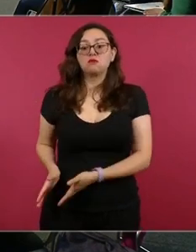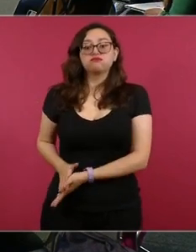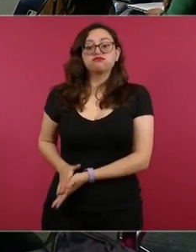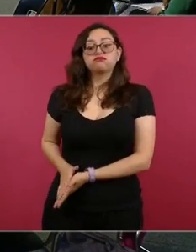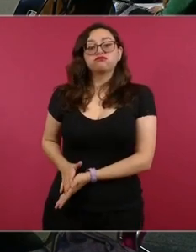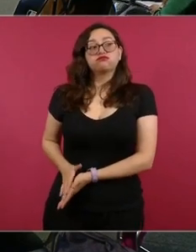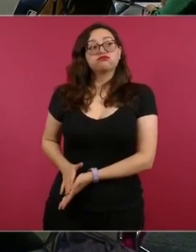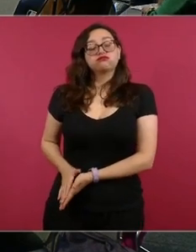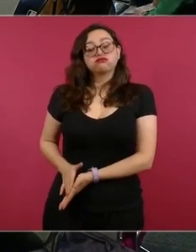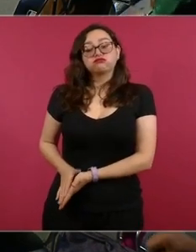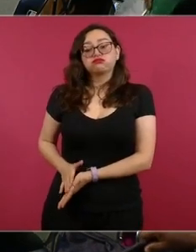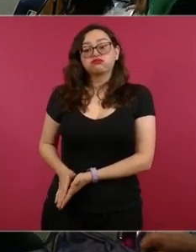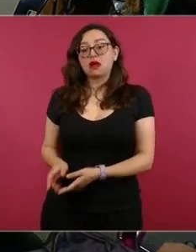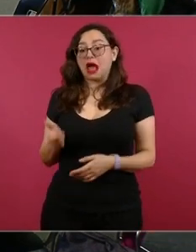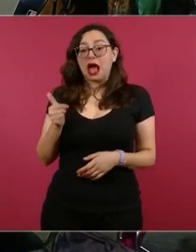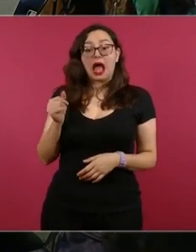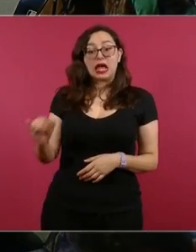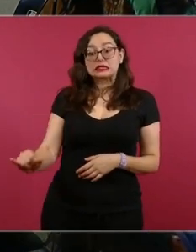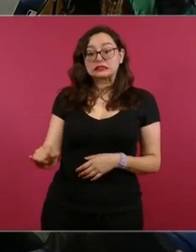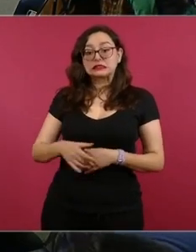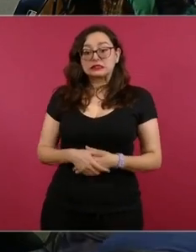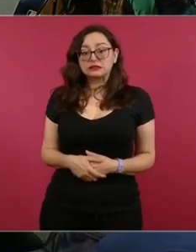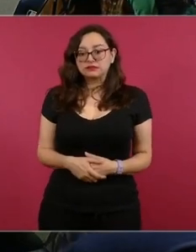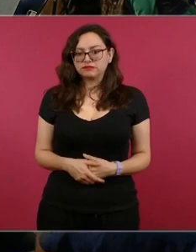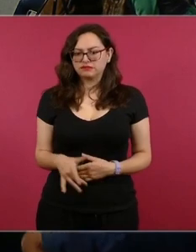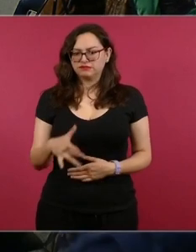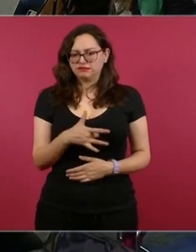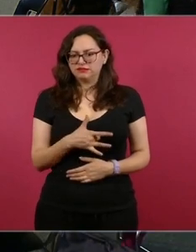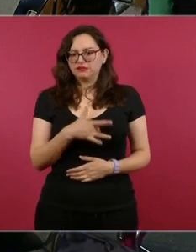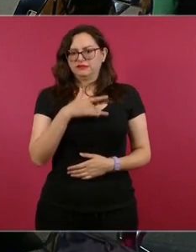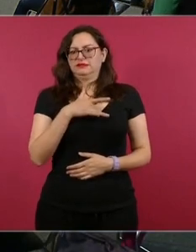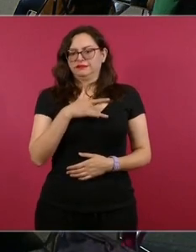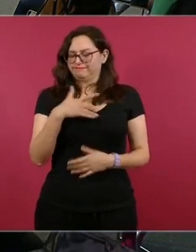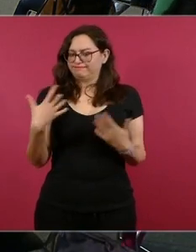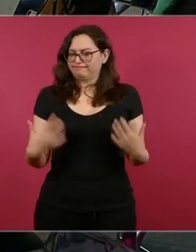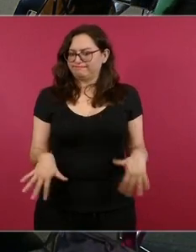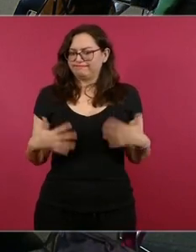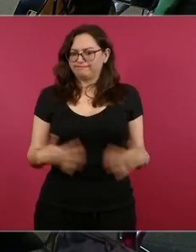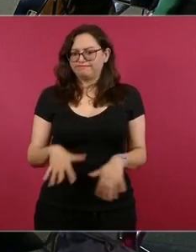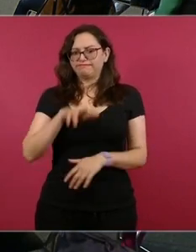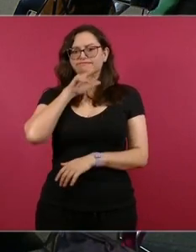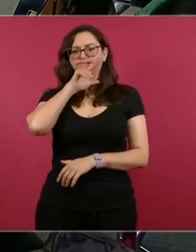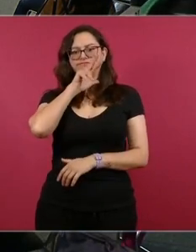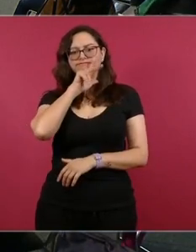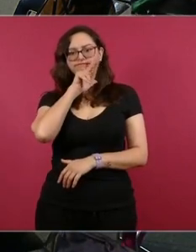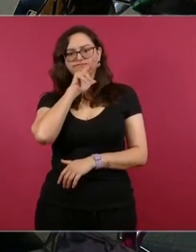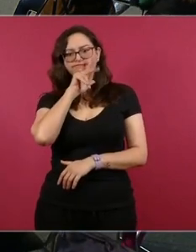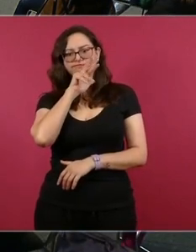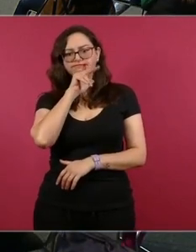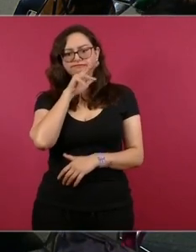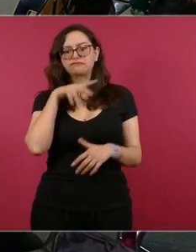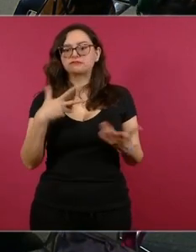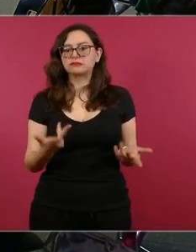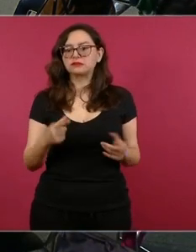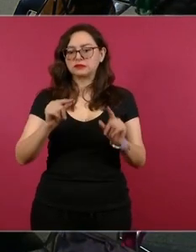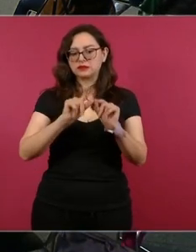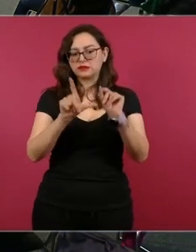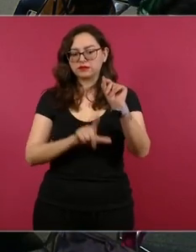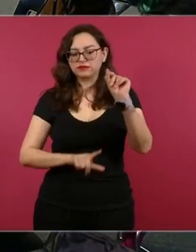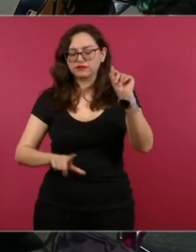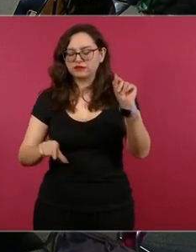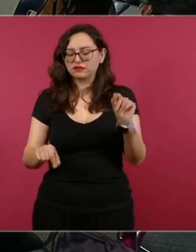cualquier conflicto de interés. Esto es realmente preocupante, presidente, porque en México hemos tenido amargas experiencias